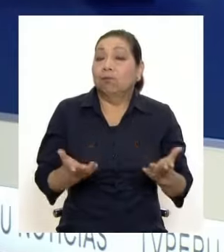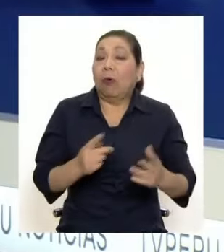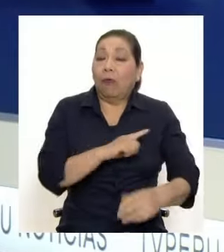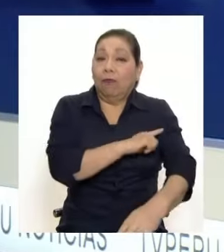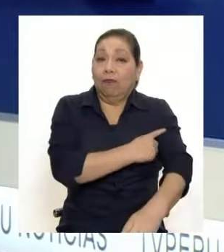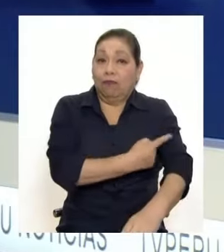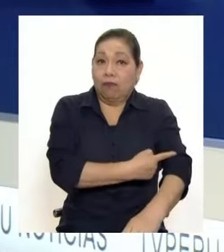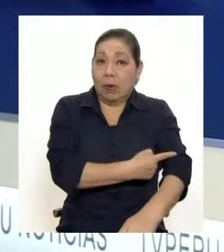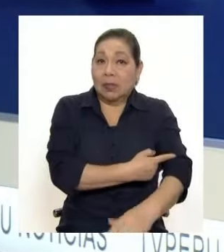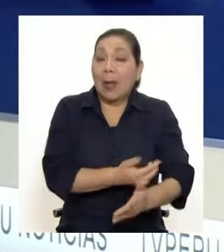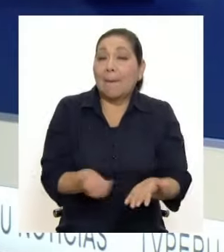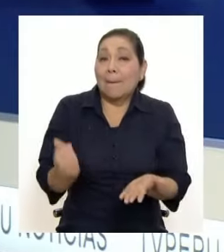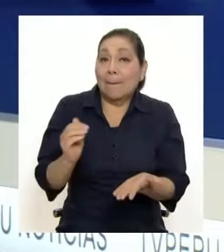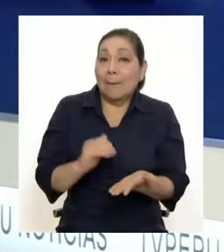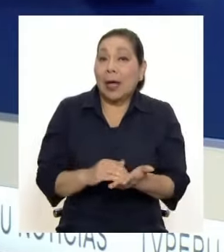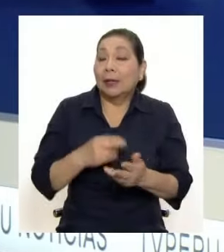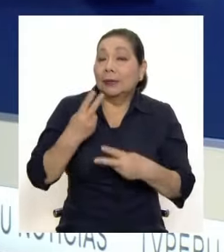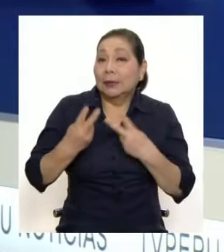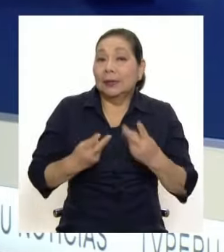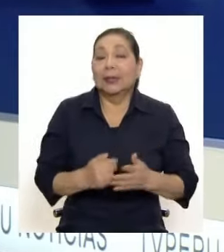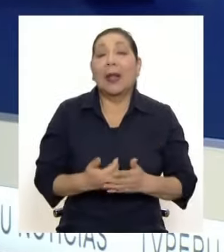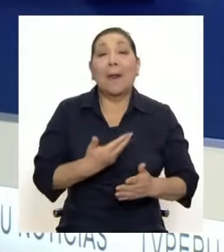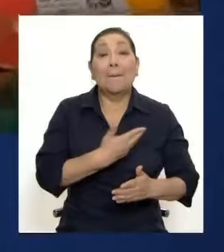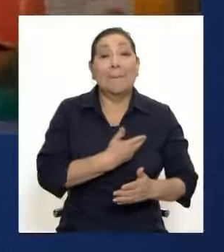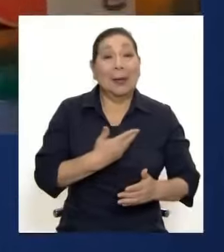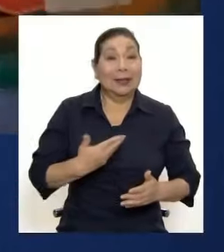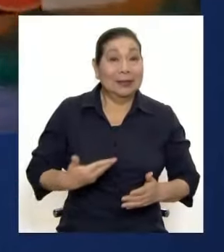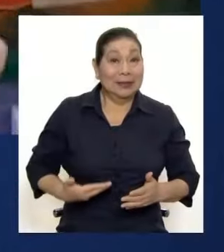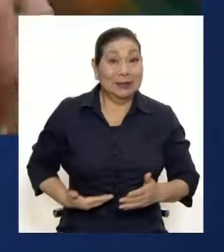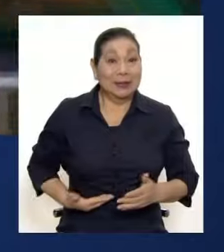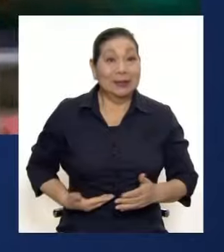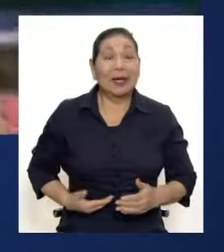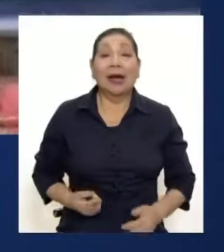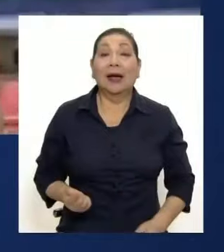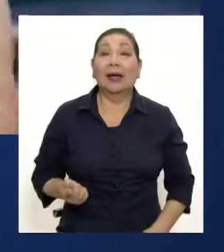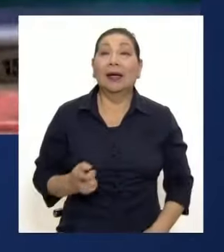fortalecido aún más con la visita de nuestra presidenta a